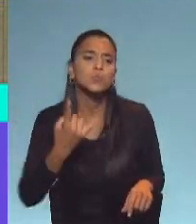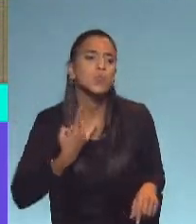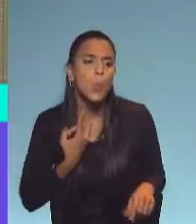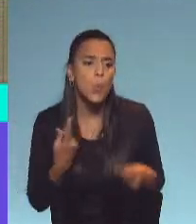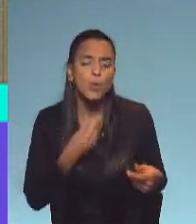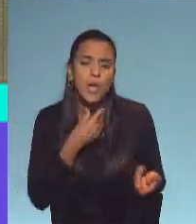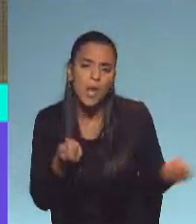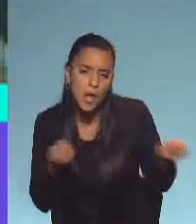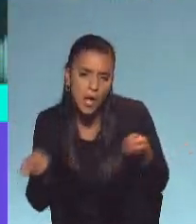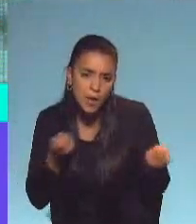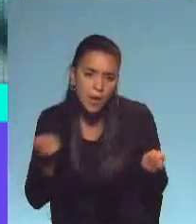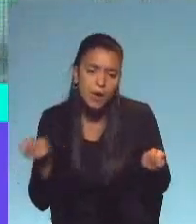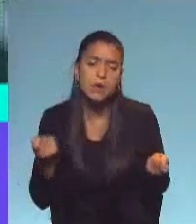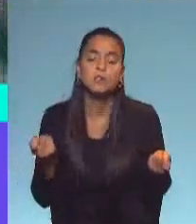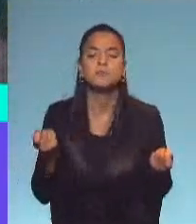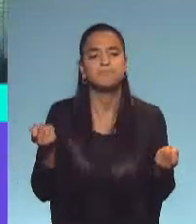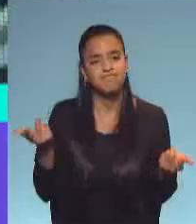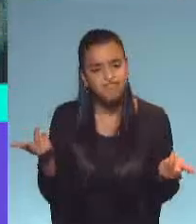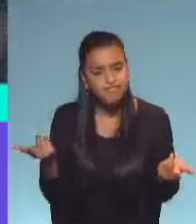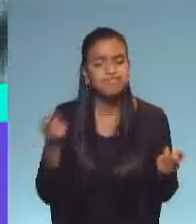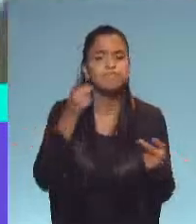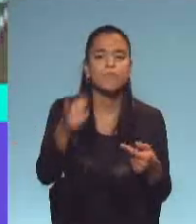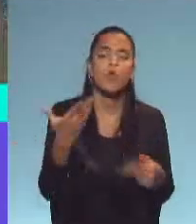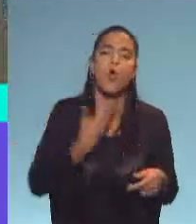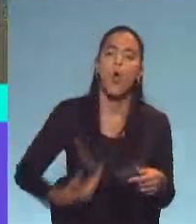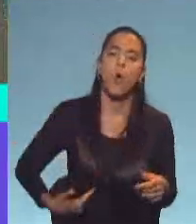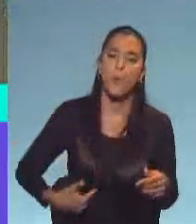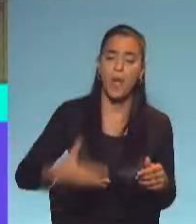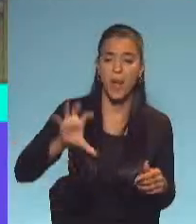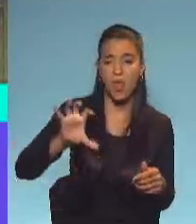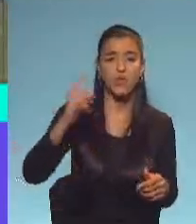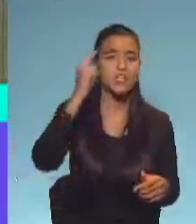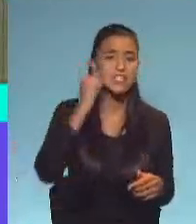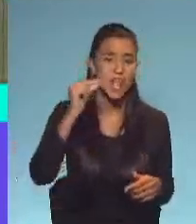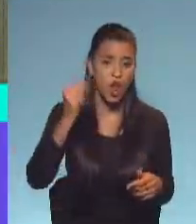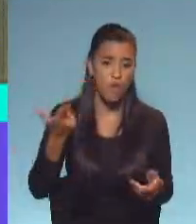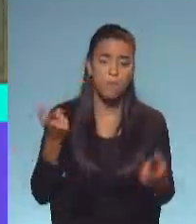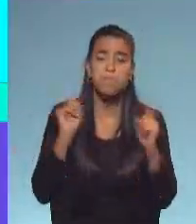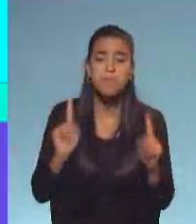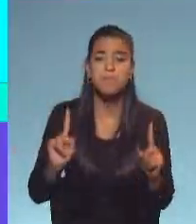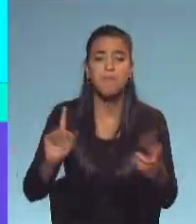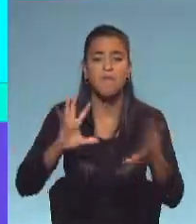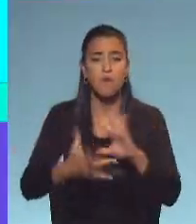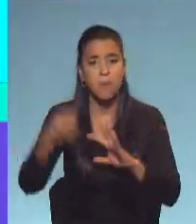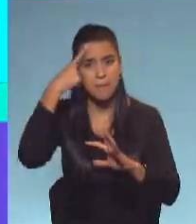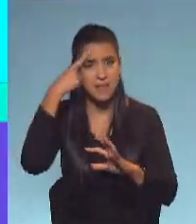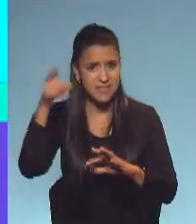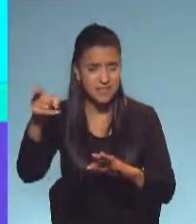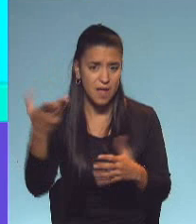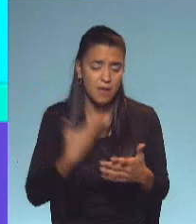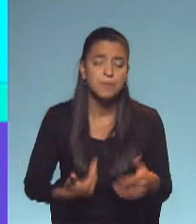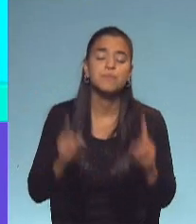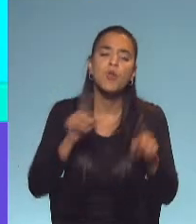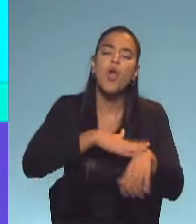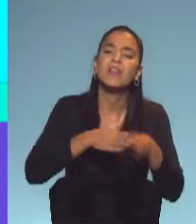quieren hacer su propia política, que el gobernador Kicillof, que se entiende que está alineado en el mismo lugar. Probablemente estemos iniciando otra